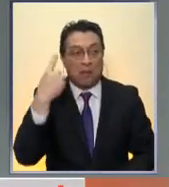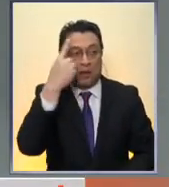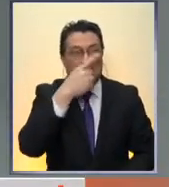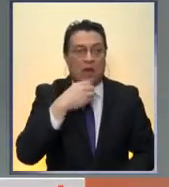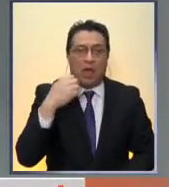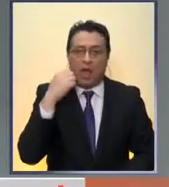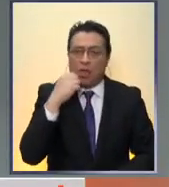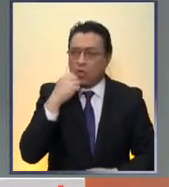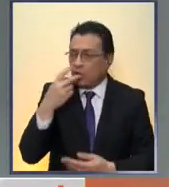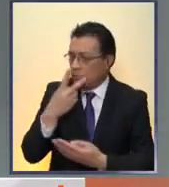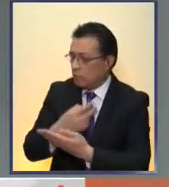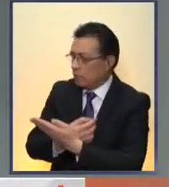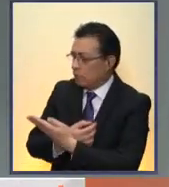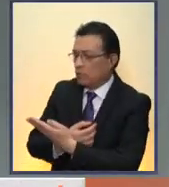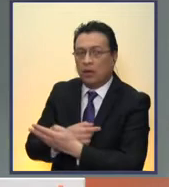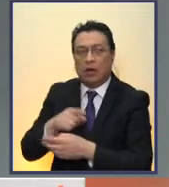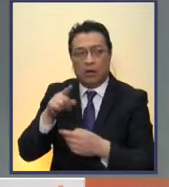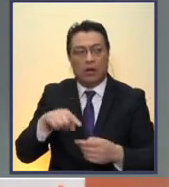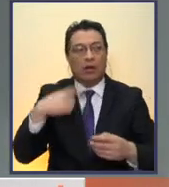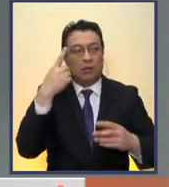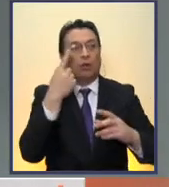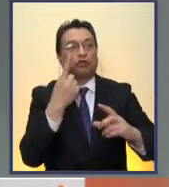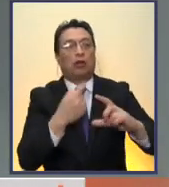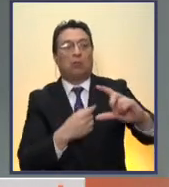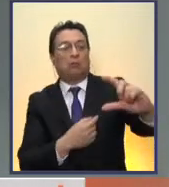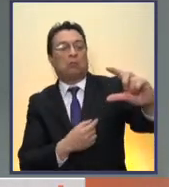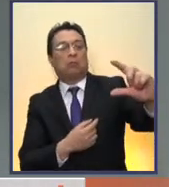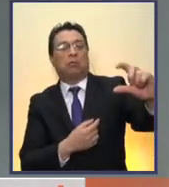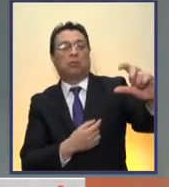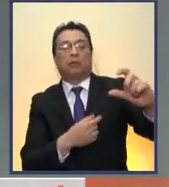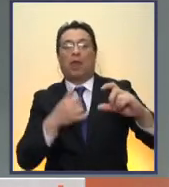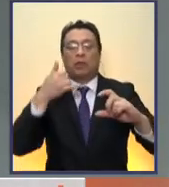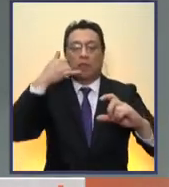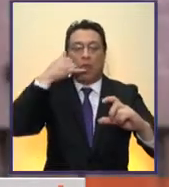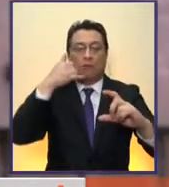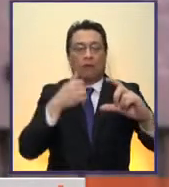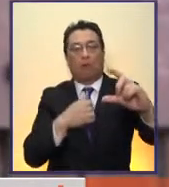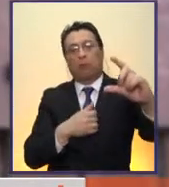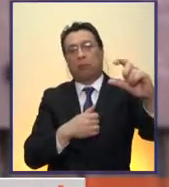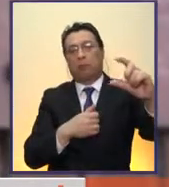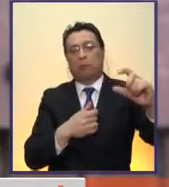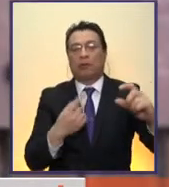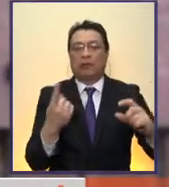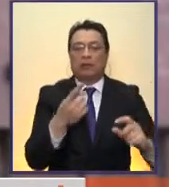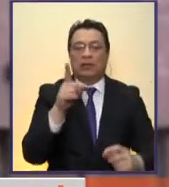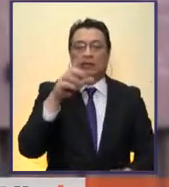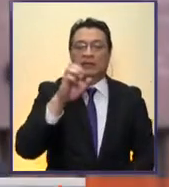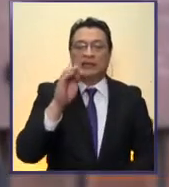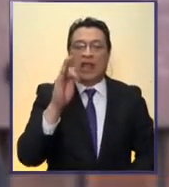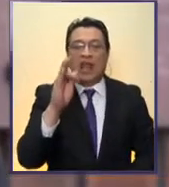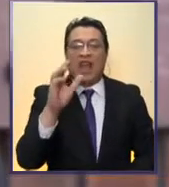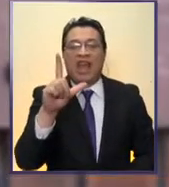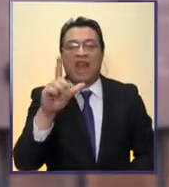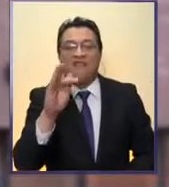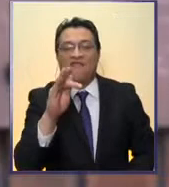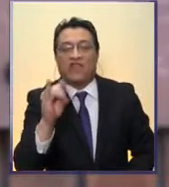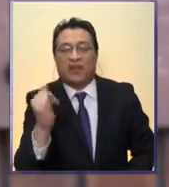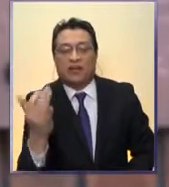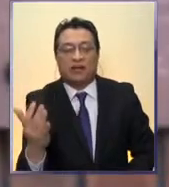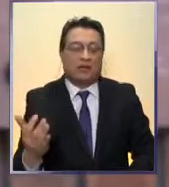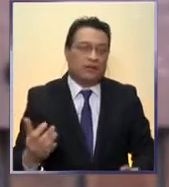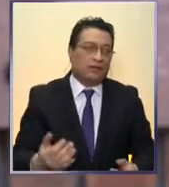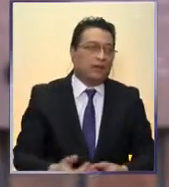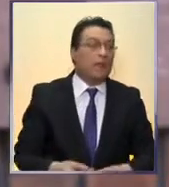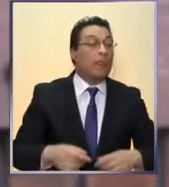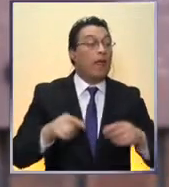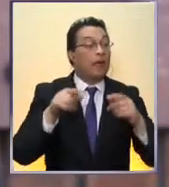seguridad, pero también en la selfie que uno de ellos se tomó en medio del robo. Se llama o se determina bandas seriales toda vez que la